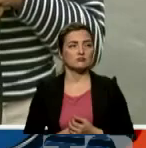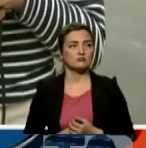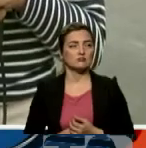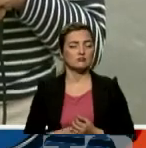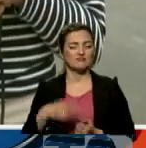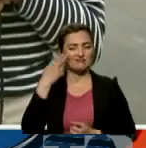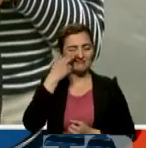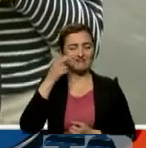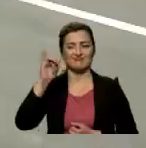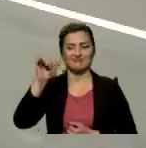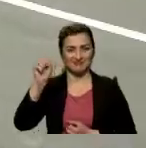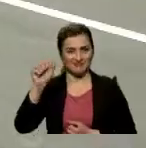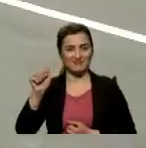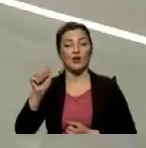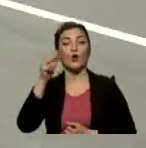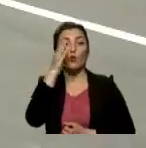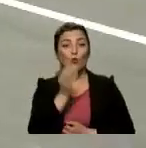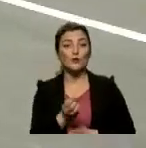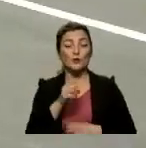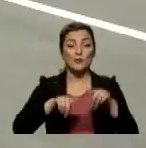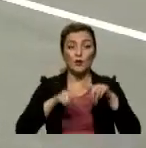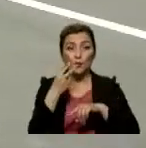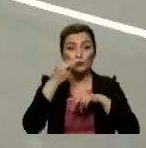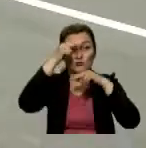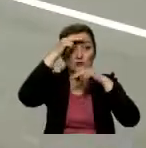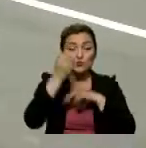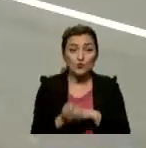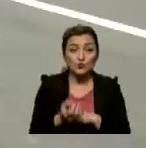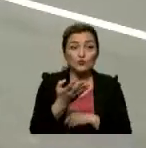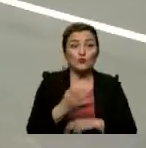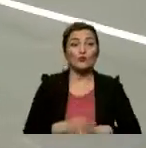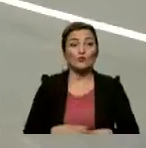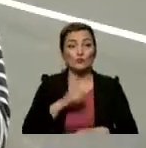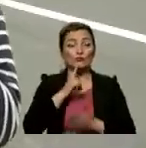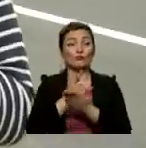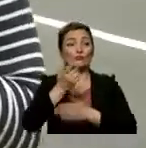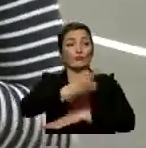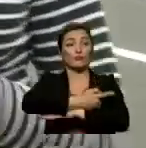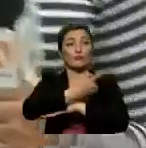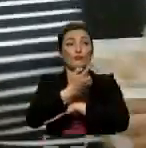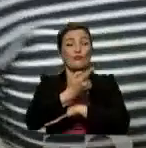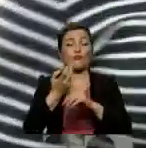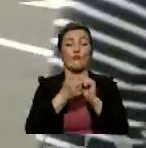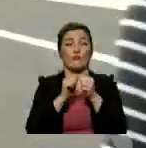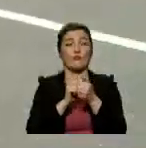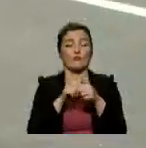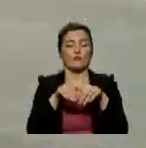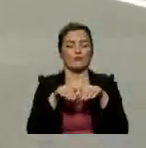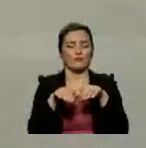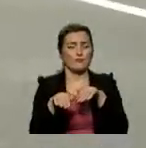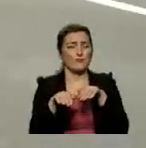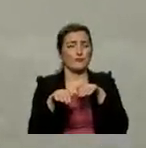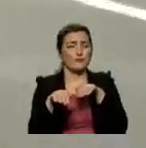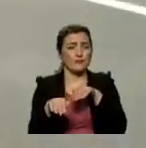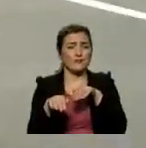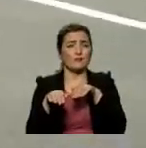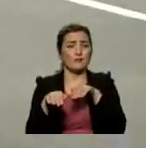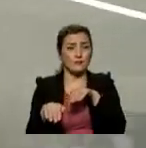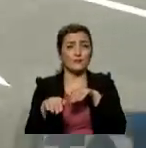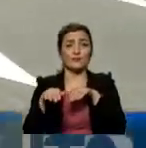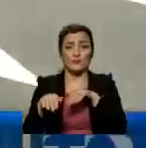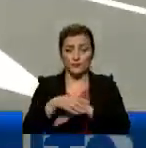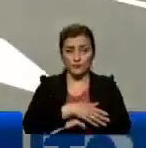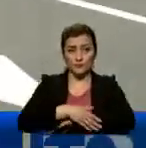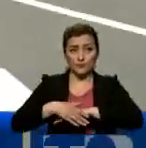Marisabel, Helen, amigos televidentes, muy buenos días. Y hasta hace pocos días se registraba gran congestión vehicular aquí a lo largo